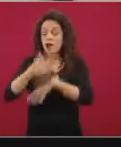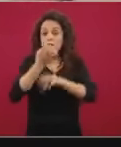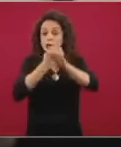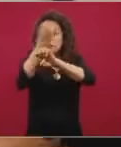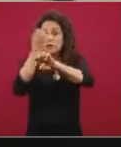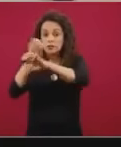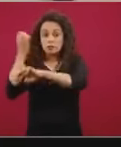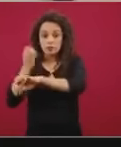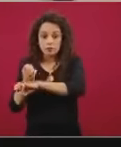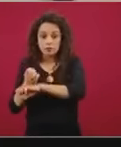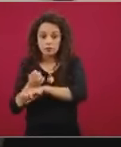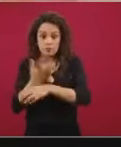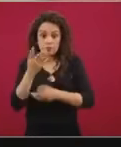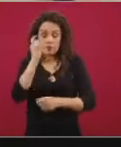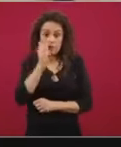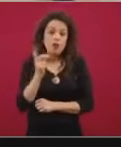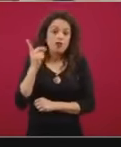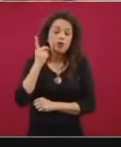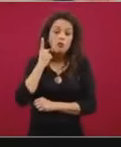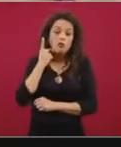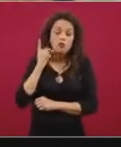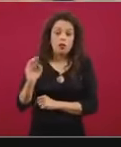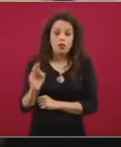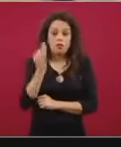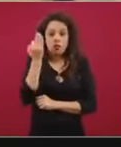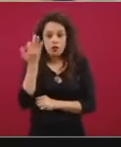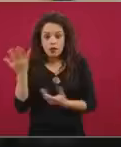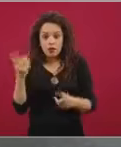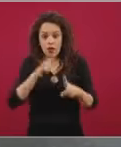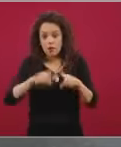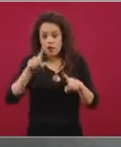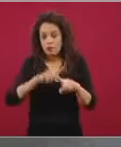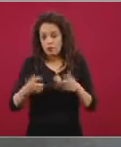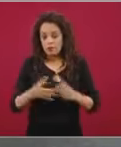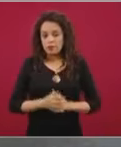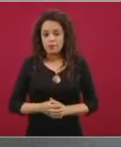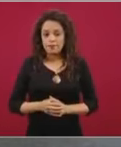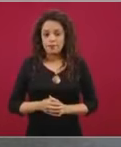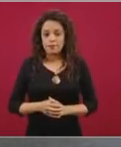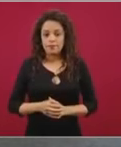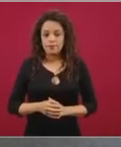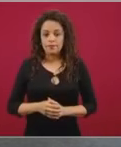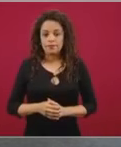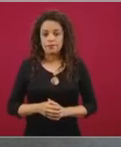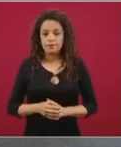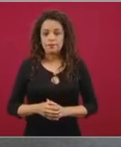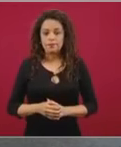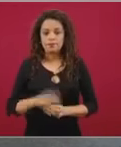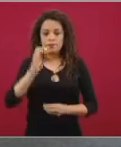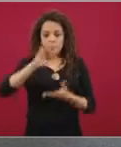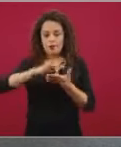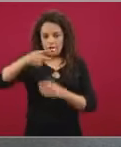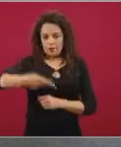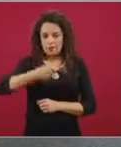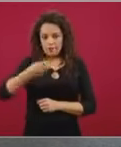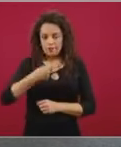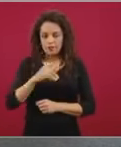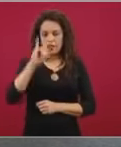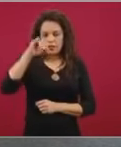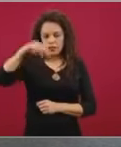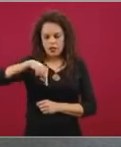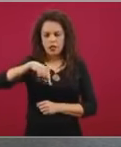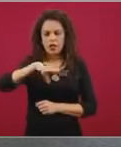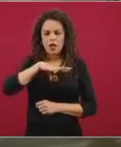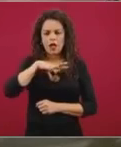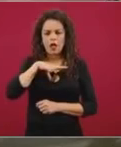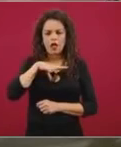federales, los 500 diputados federales y congresos estatales y todo eso. ¿Cómo no? Gracias también por la pregunta. Aquí distingamos varios de los elementos